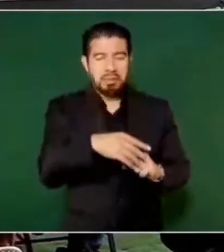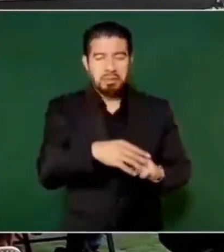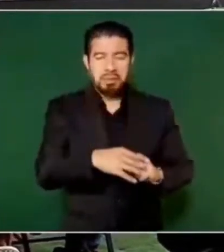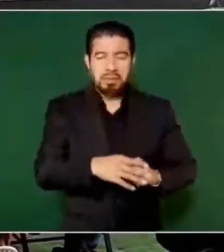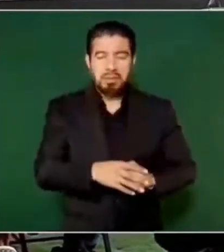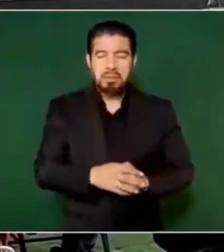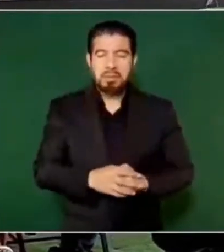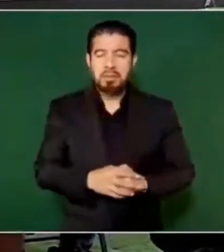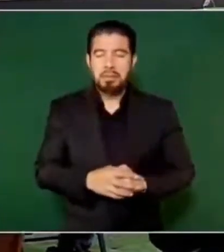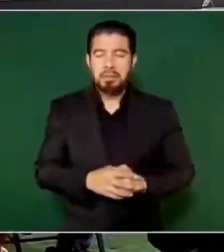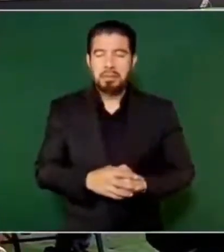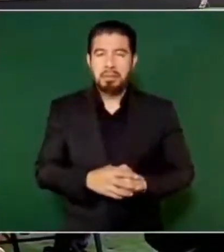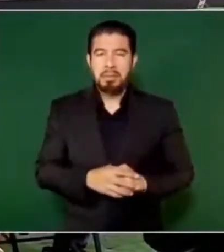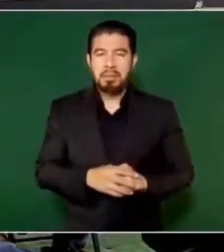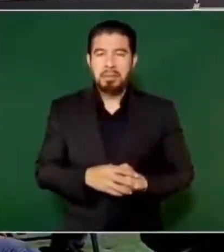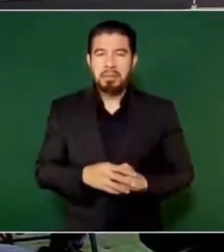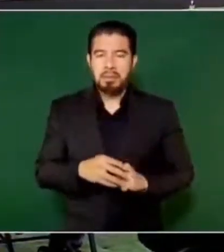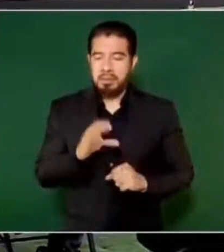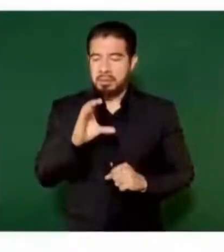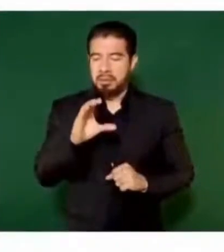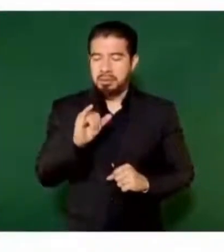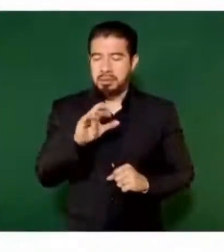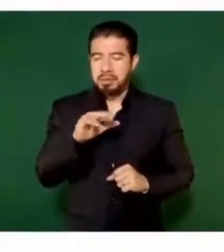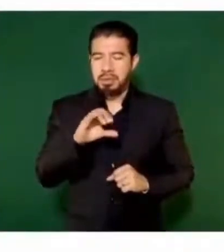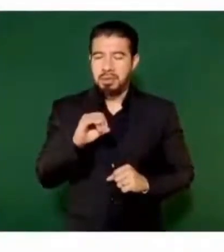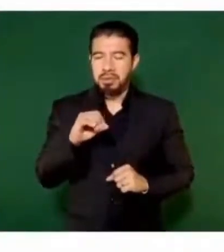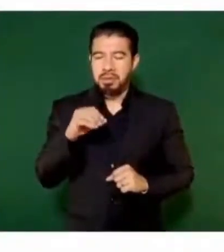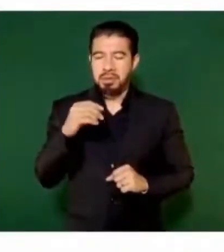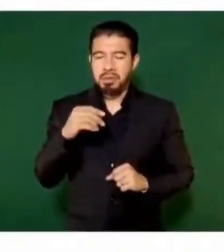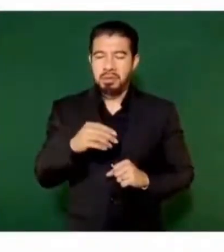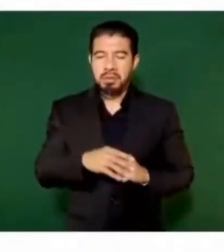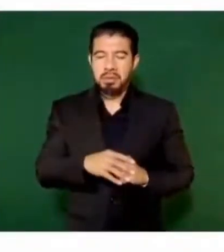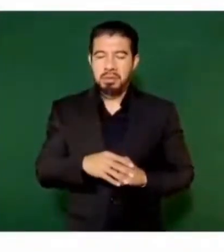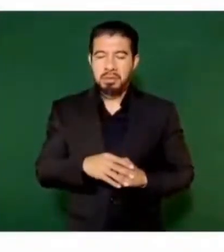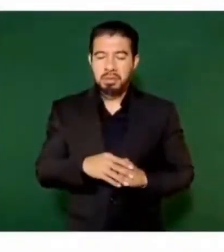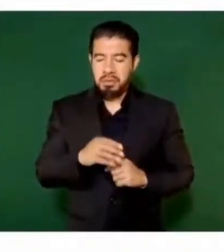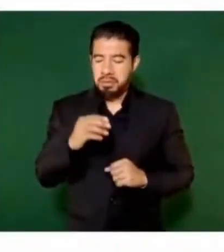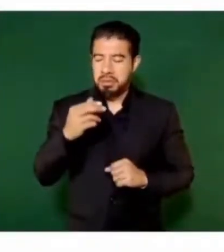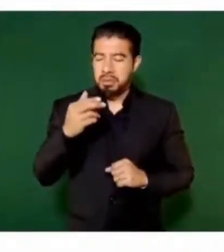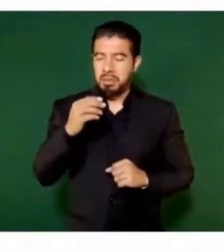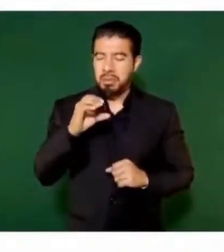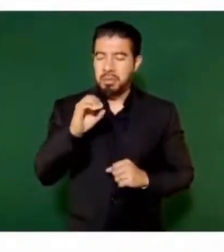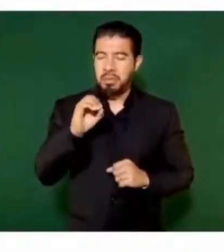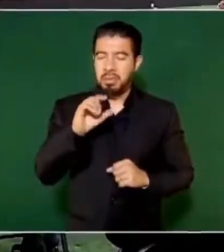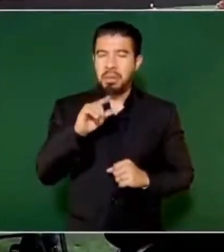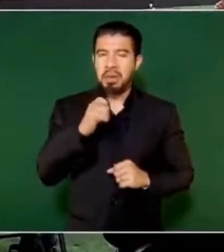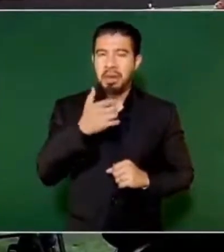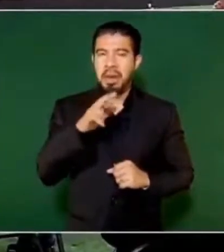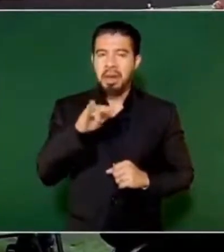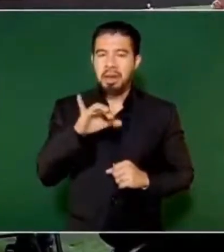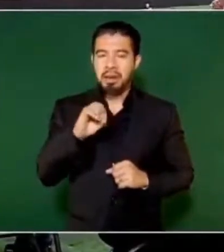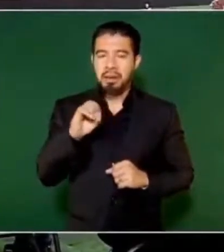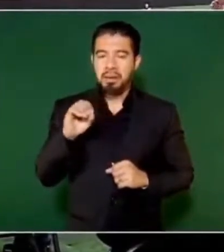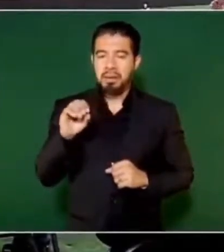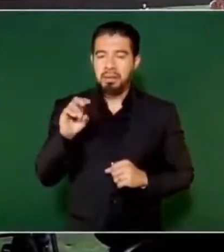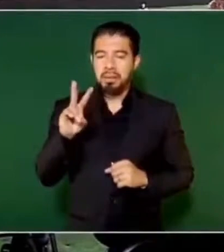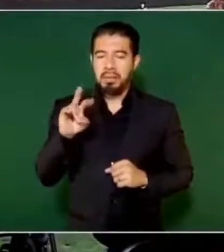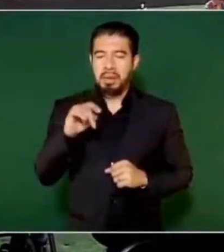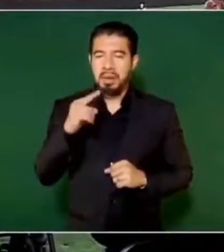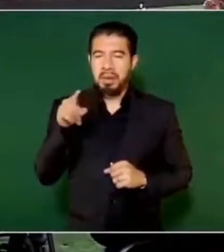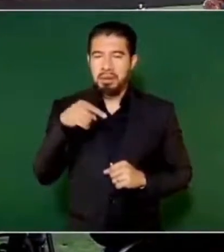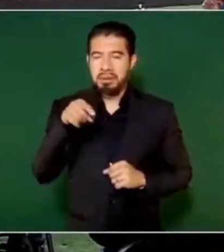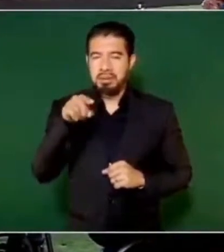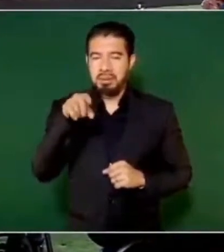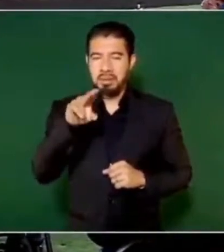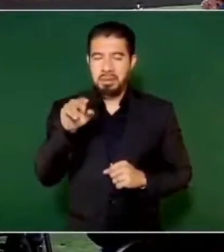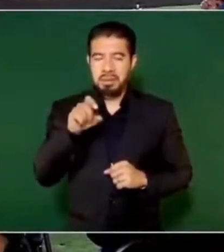de la televisora de Ciro. Olegario Vázquez. Olegario. O para socializar